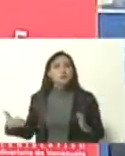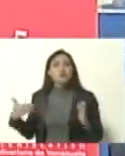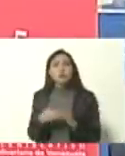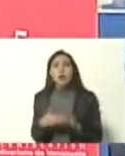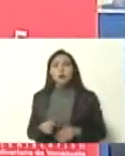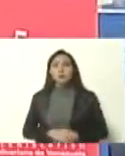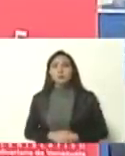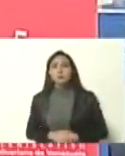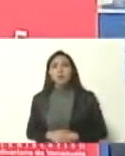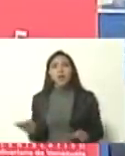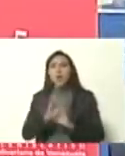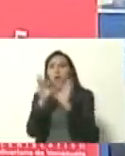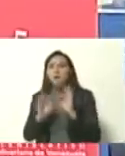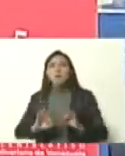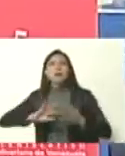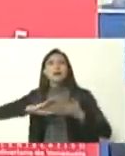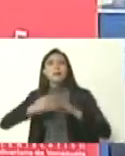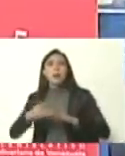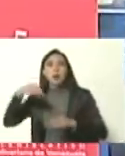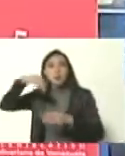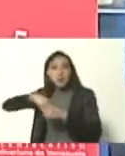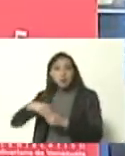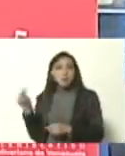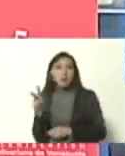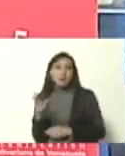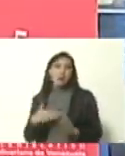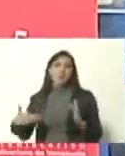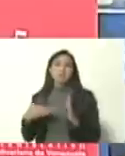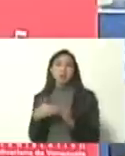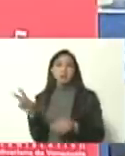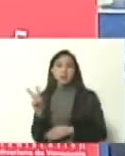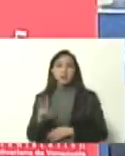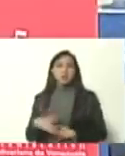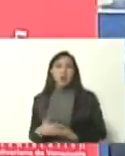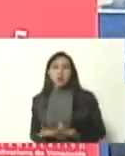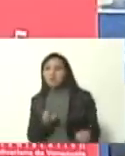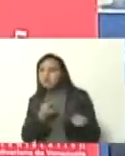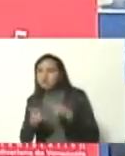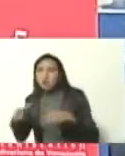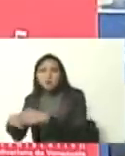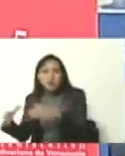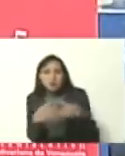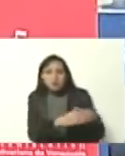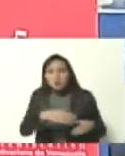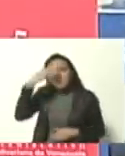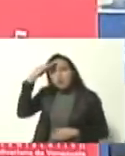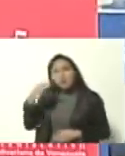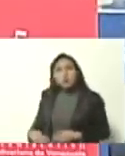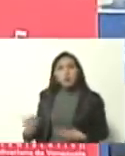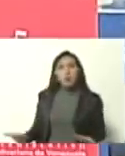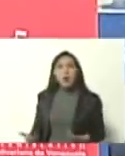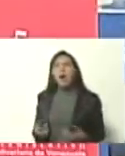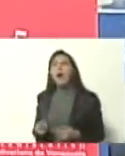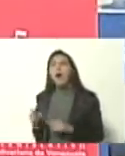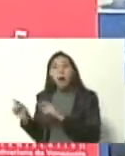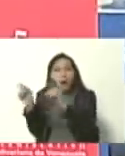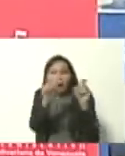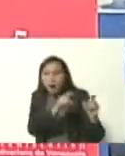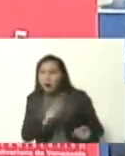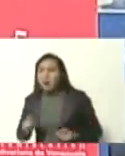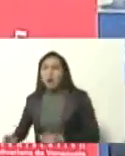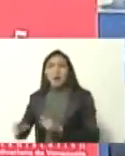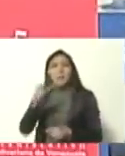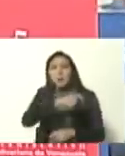en un campamento paramilitar para actuar contra Venezuela, que ha convertido a Colombia en un campamento para entrenar terroristas, para